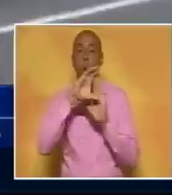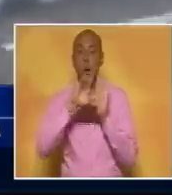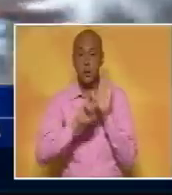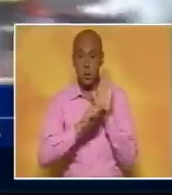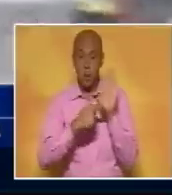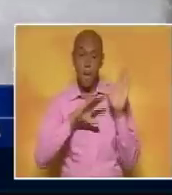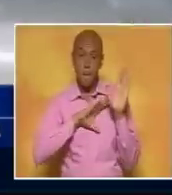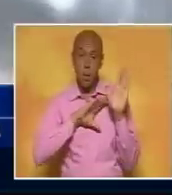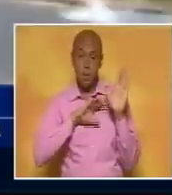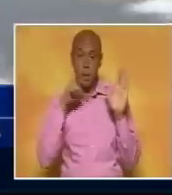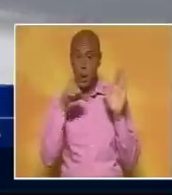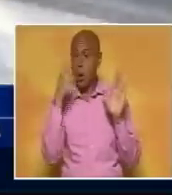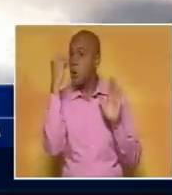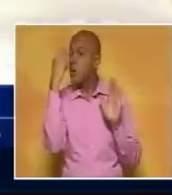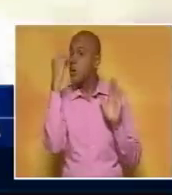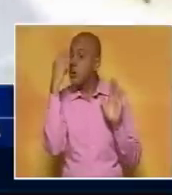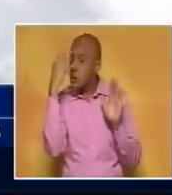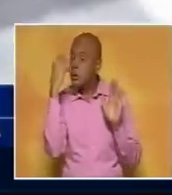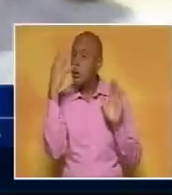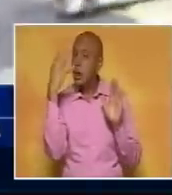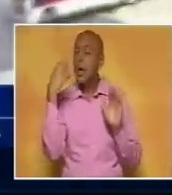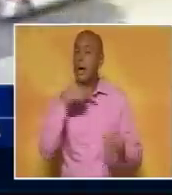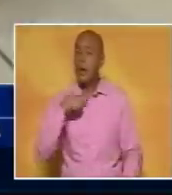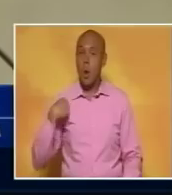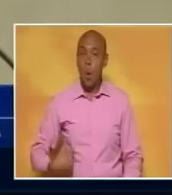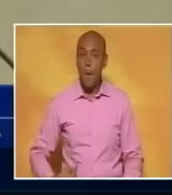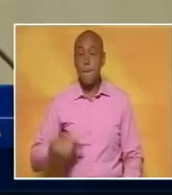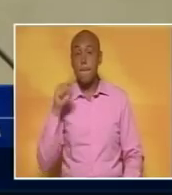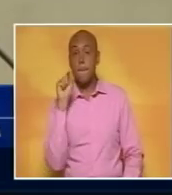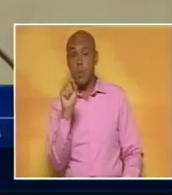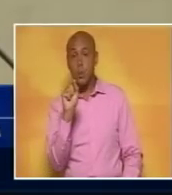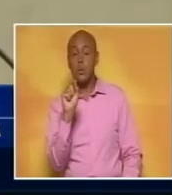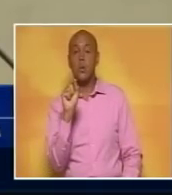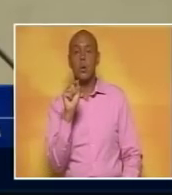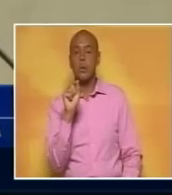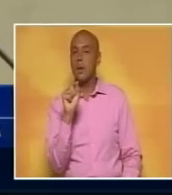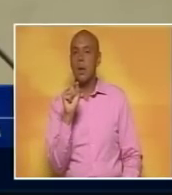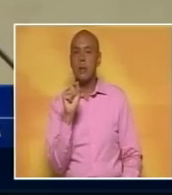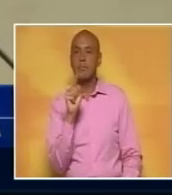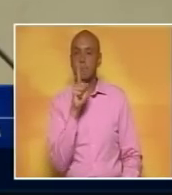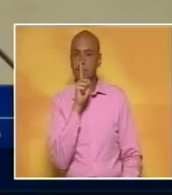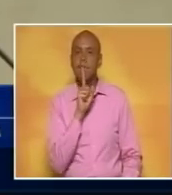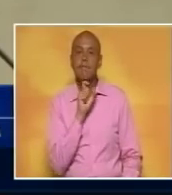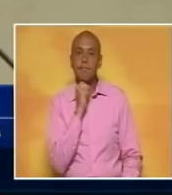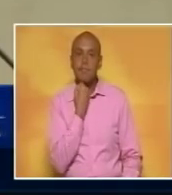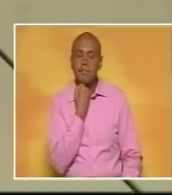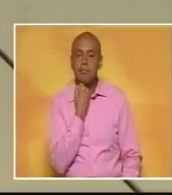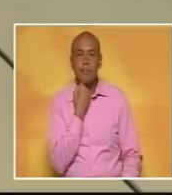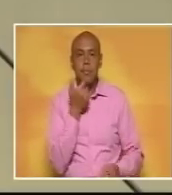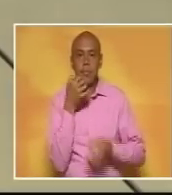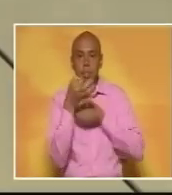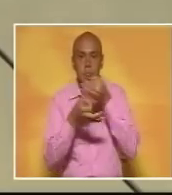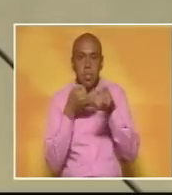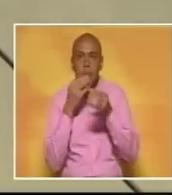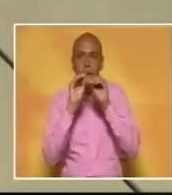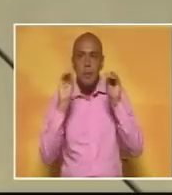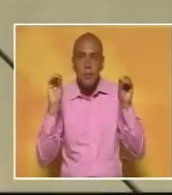prevista la intervención de Pekín. Sin embargo, destacó que no puede revelar bajo qué circunstancias la